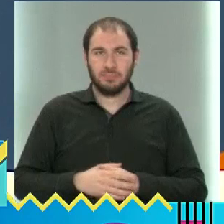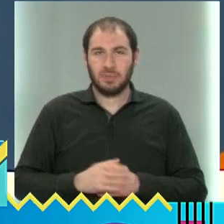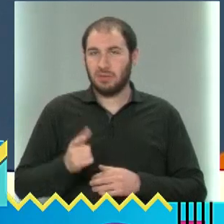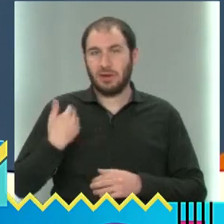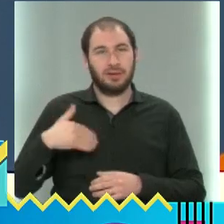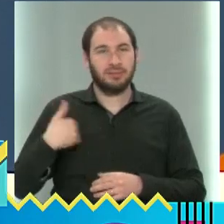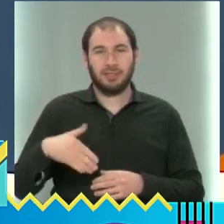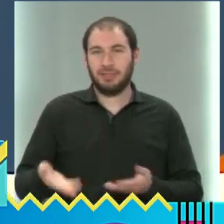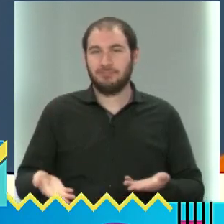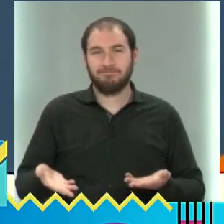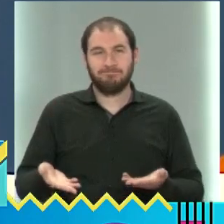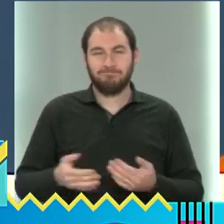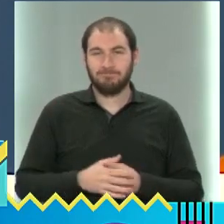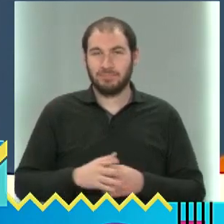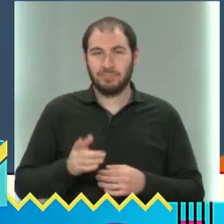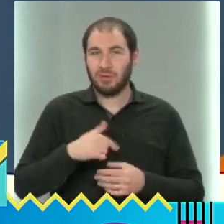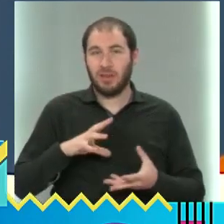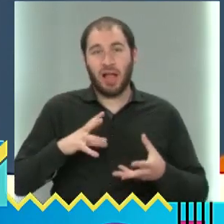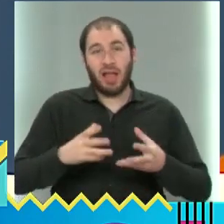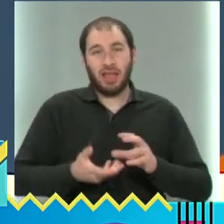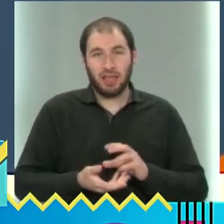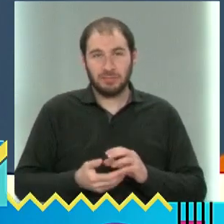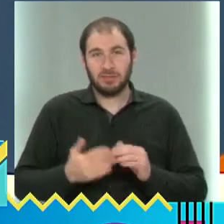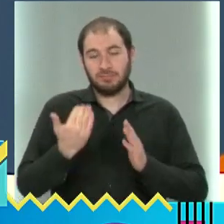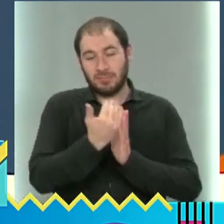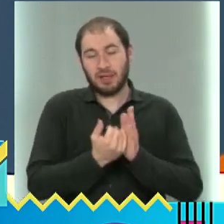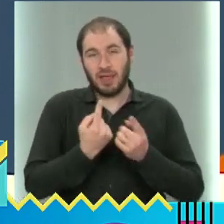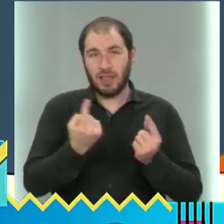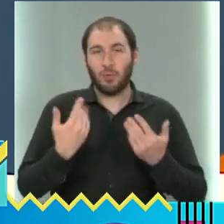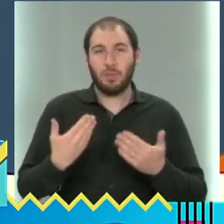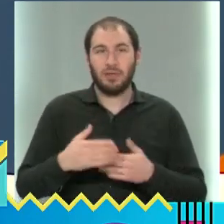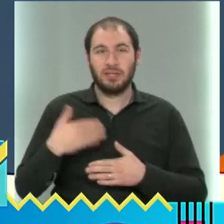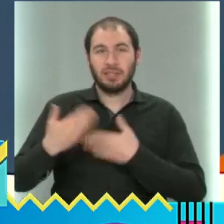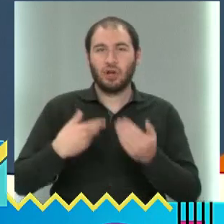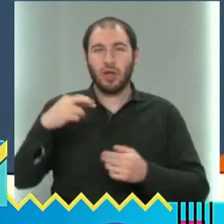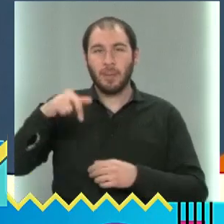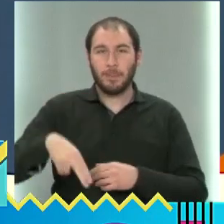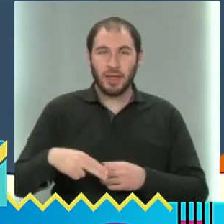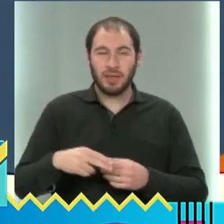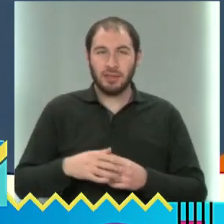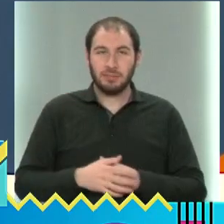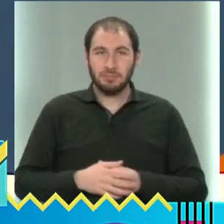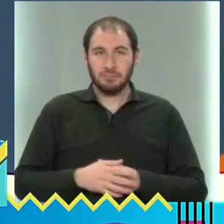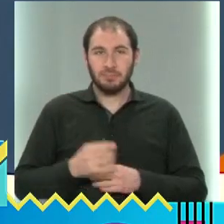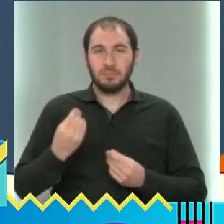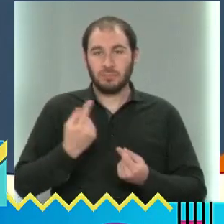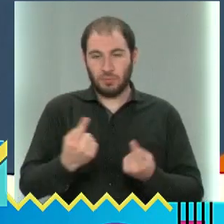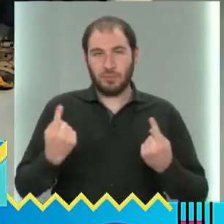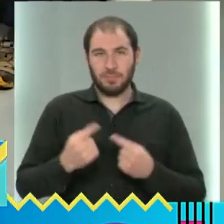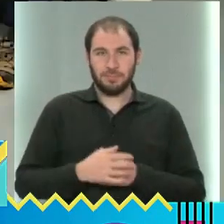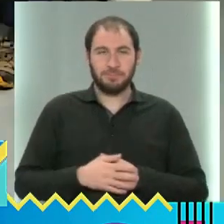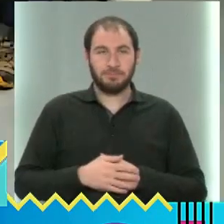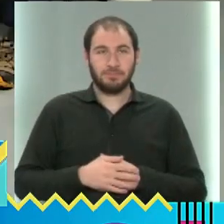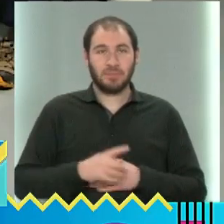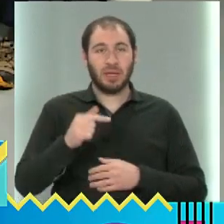Somos argentinos y tenemos que amoldarnos dentro de las posibilidades de desarrollar una política adecuada como somos nosotros.